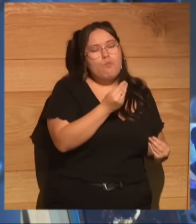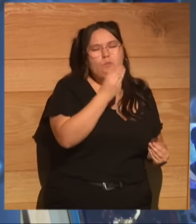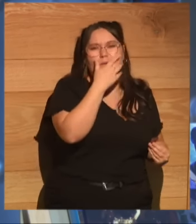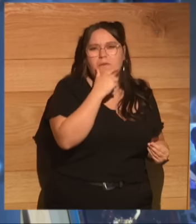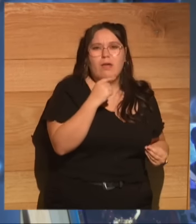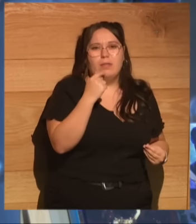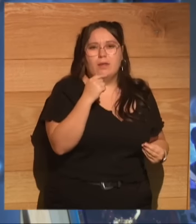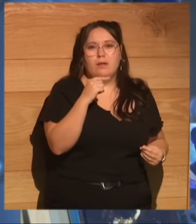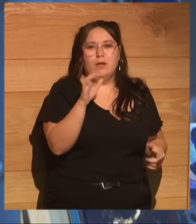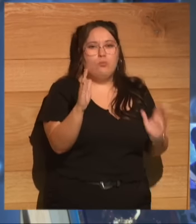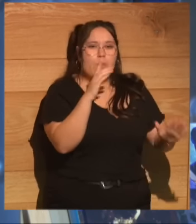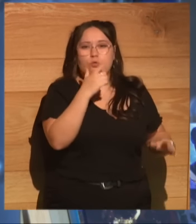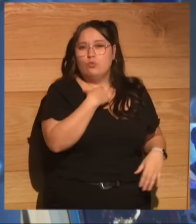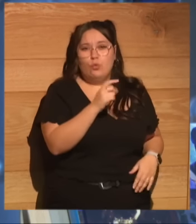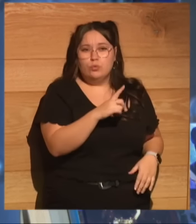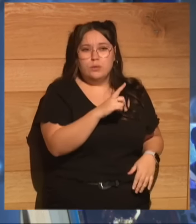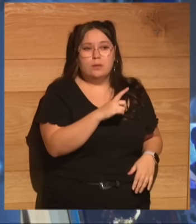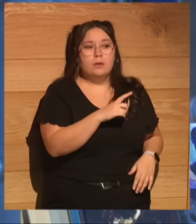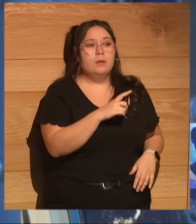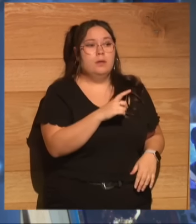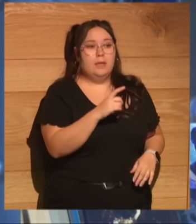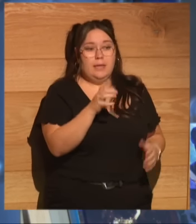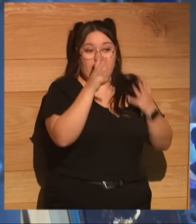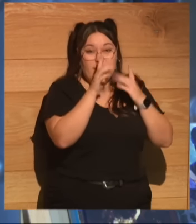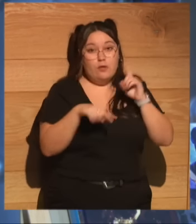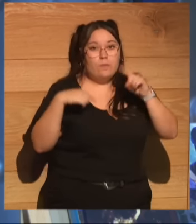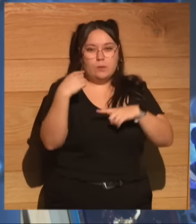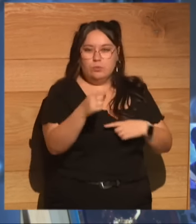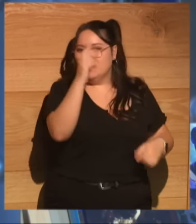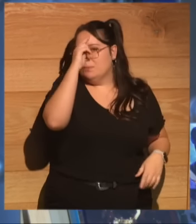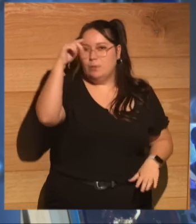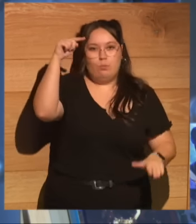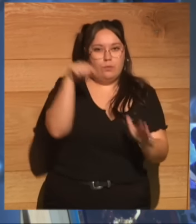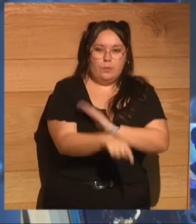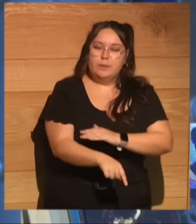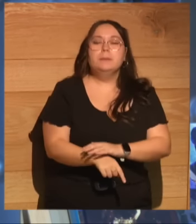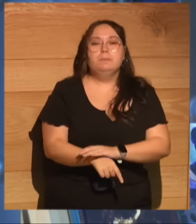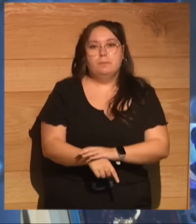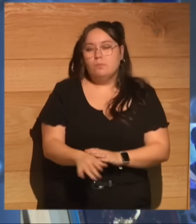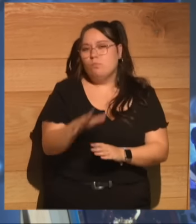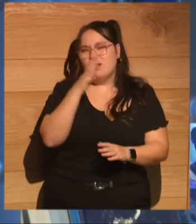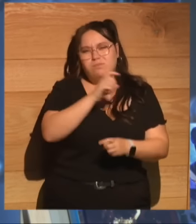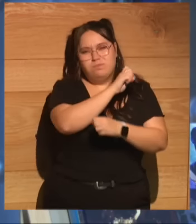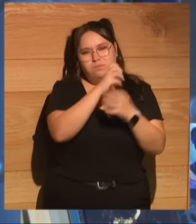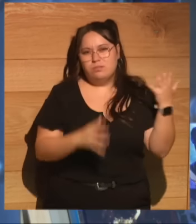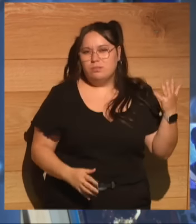no gusten en un determinado momento y que 10 años después claro. Se respeten profundamente. Se han posado, claro. Por muchas